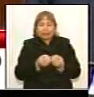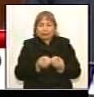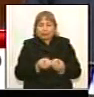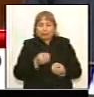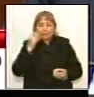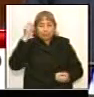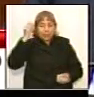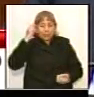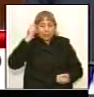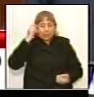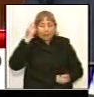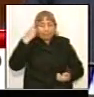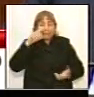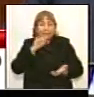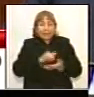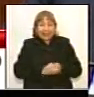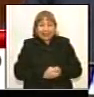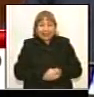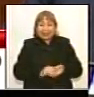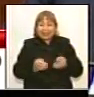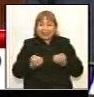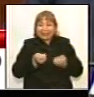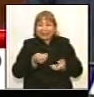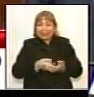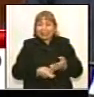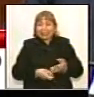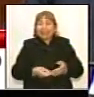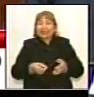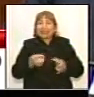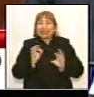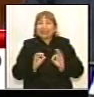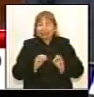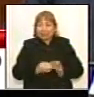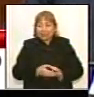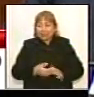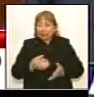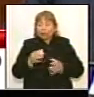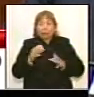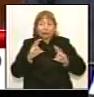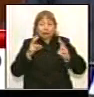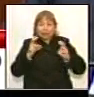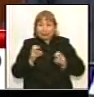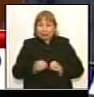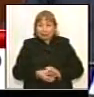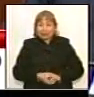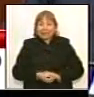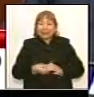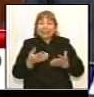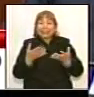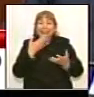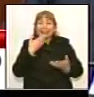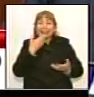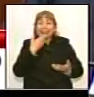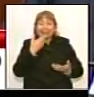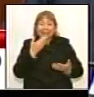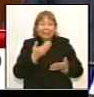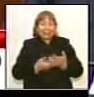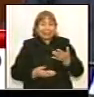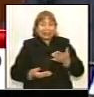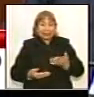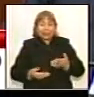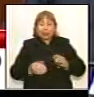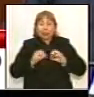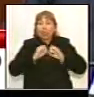organizaciones para delinquir, y que en todo caso se tipifiquen bien los temas para que si hay quienes a través del logo